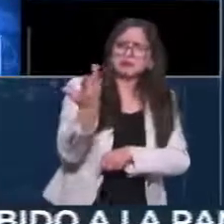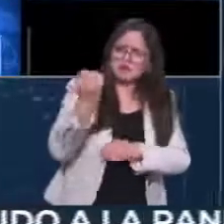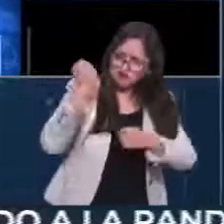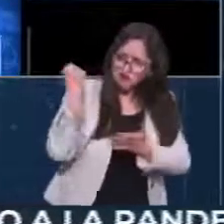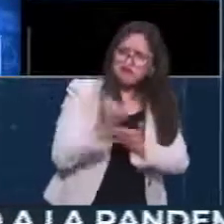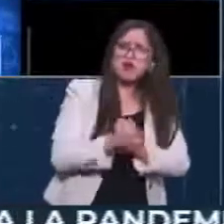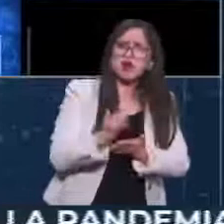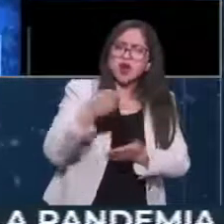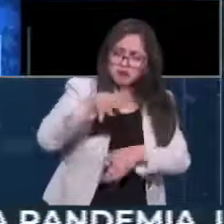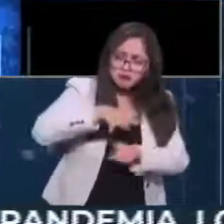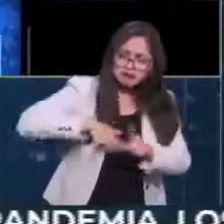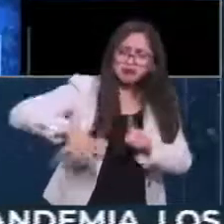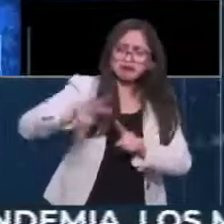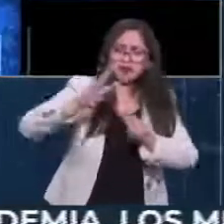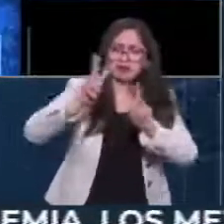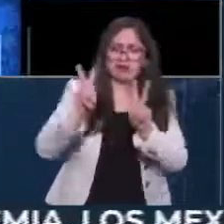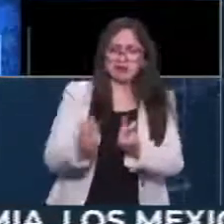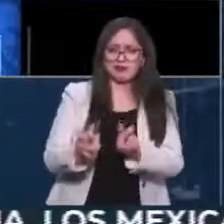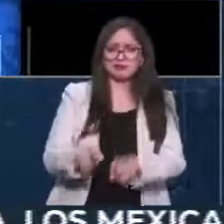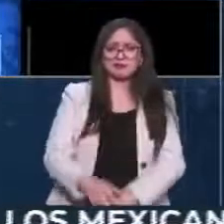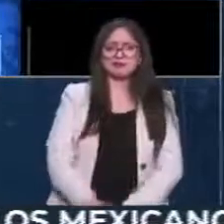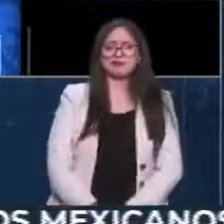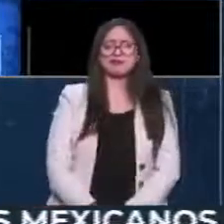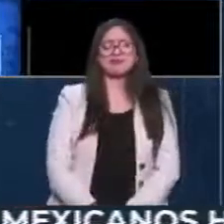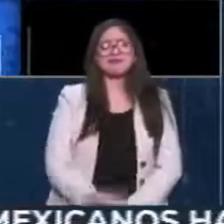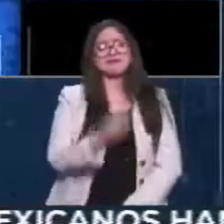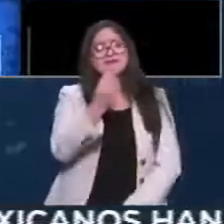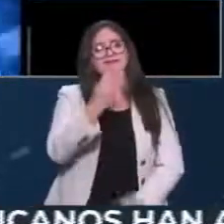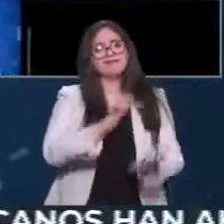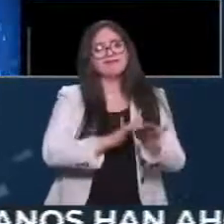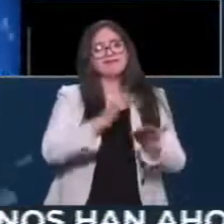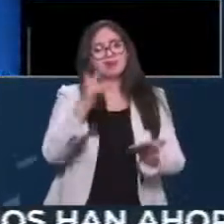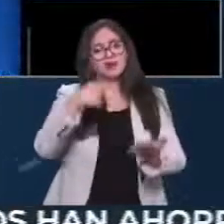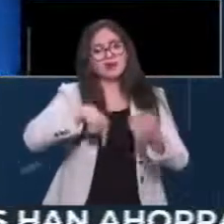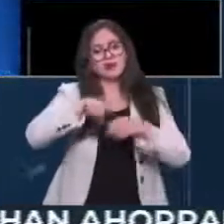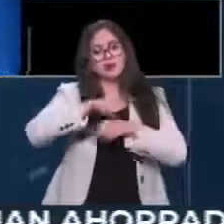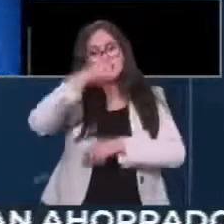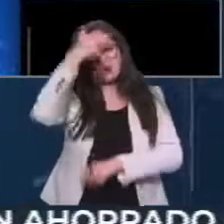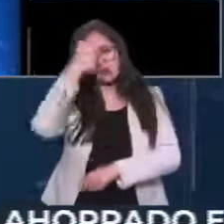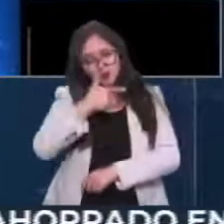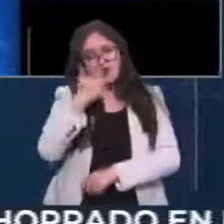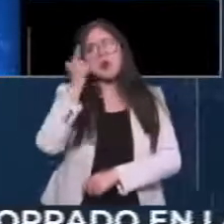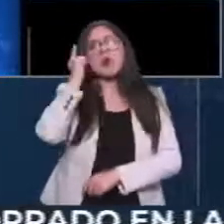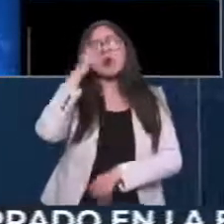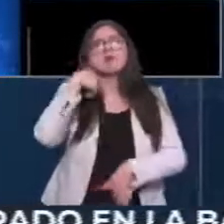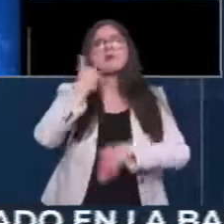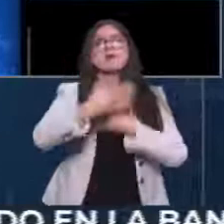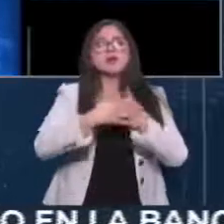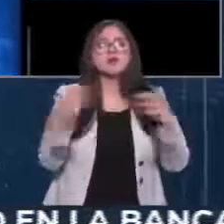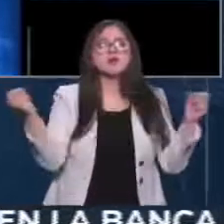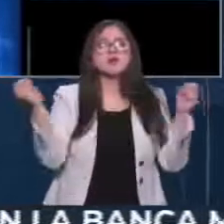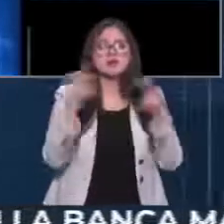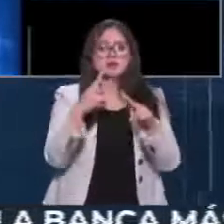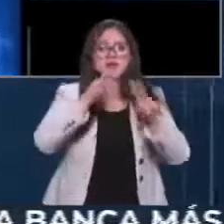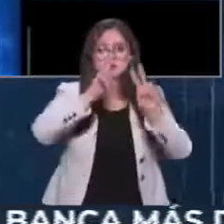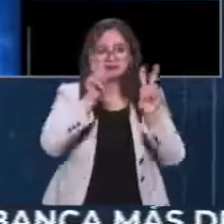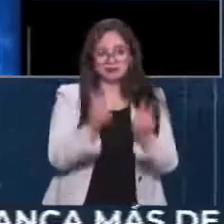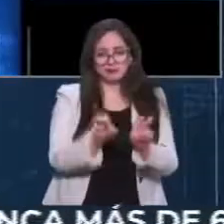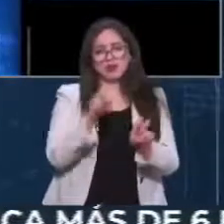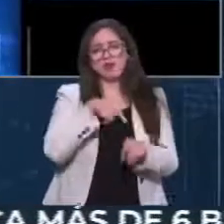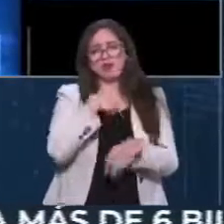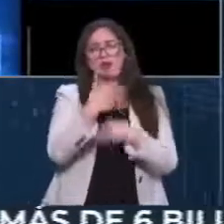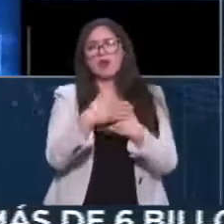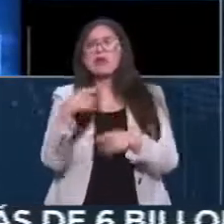este entorno. Pues muchísimas gracias por habernos acompañado esta noche y pues esperamos verte muy pronto y seguir hablando de este tema y de